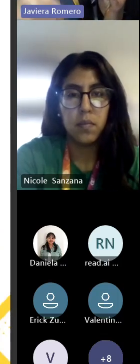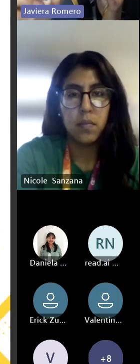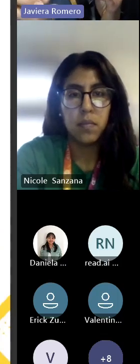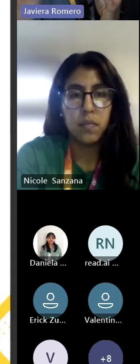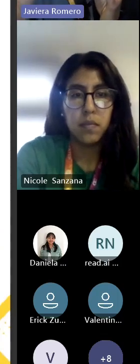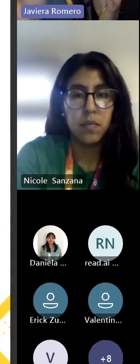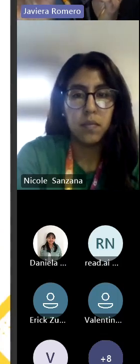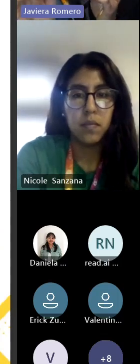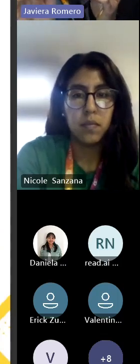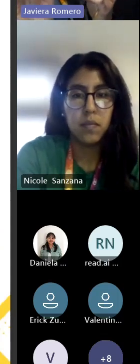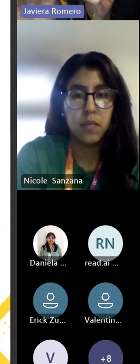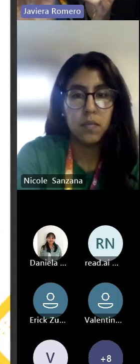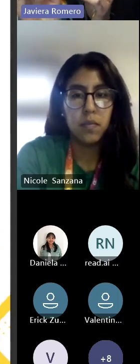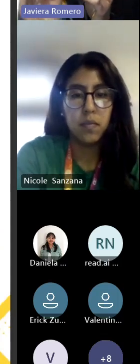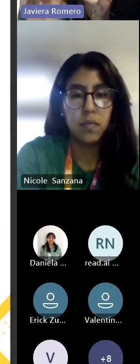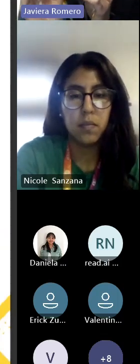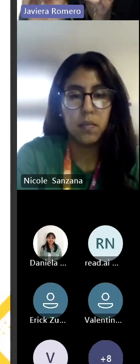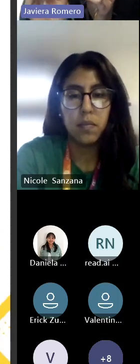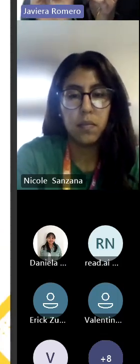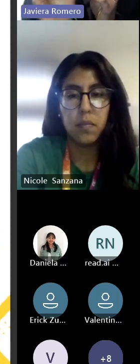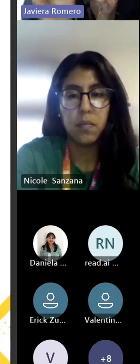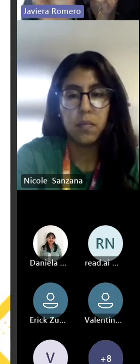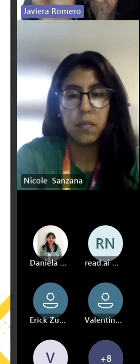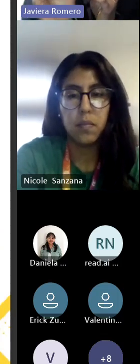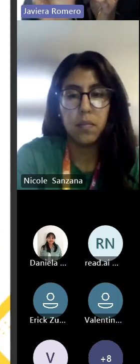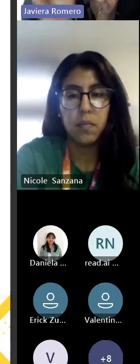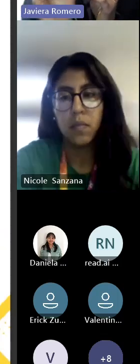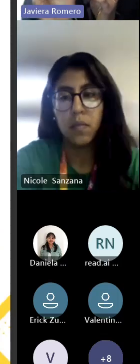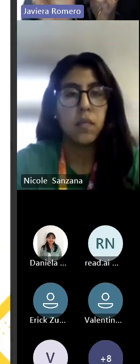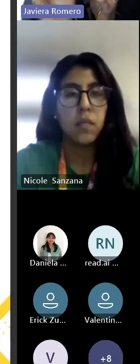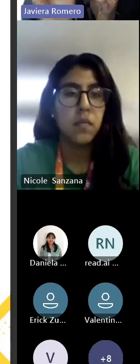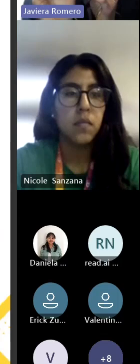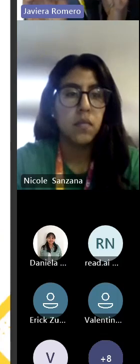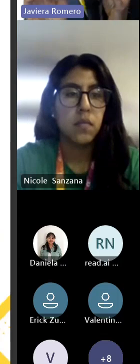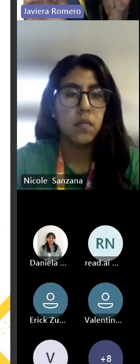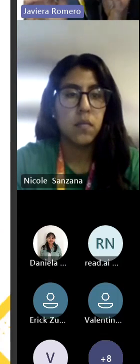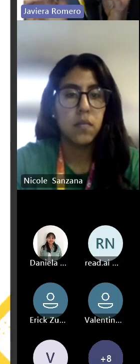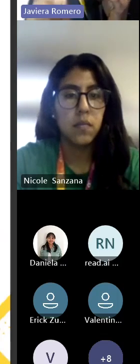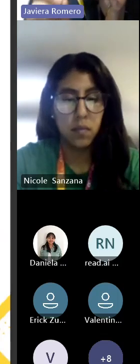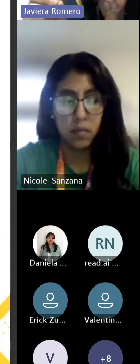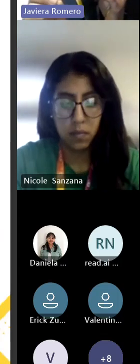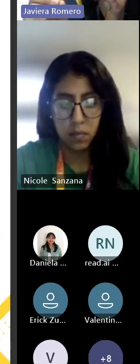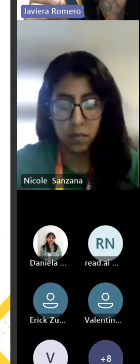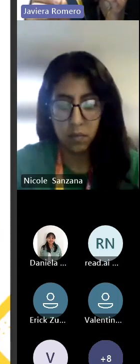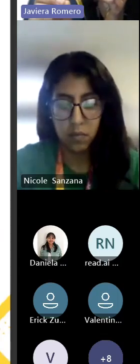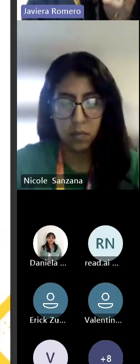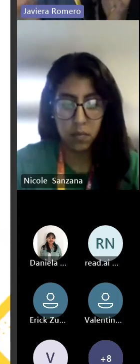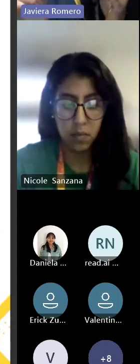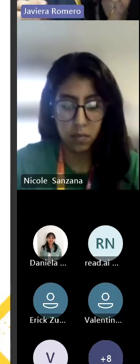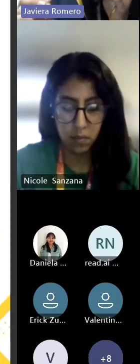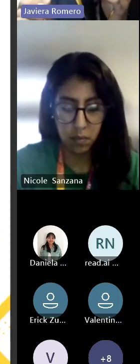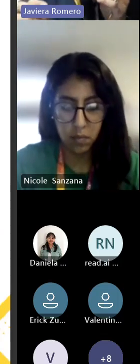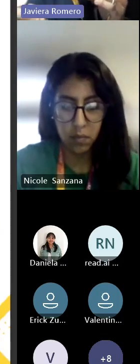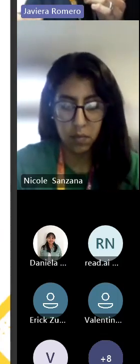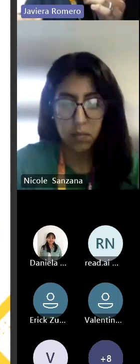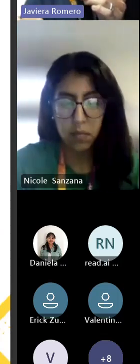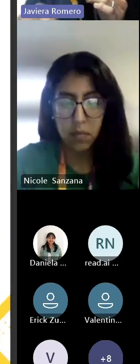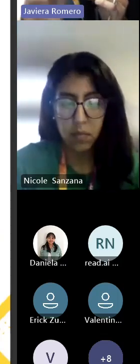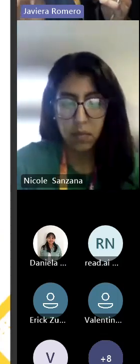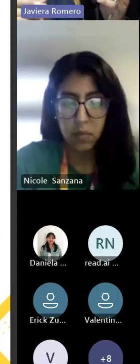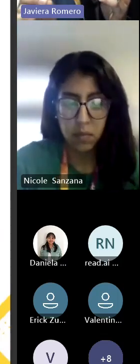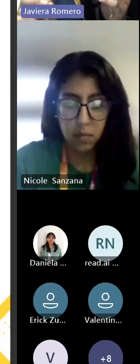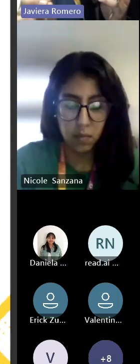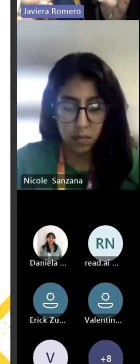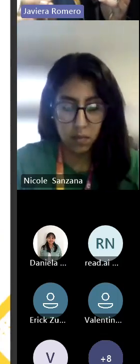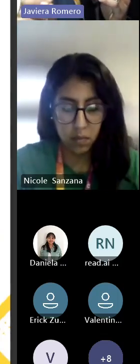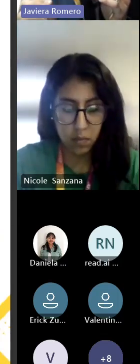identifica a un acosador, ¿cierto? Y a una víctima, ¿cierto? Por tanto, es súper importante que a ambos se les apoye.